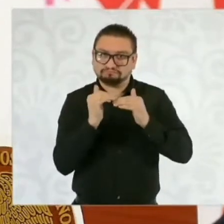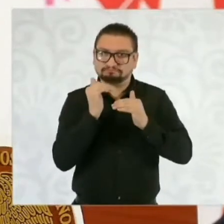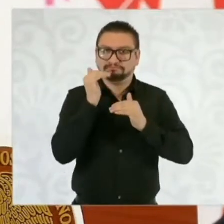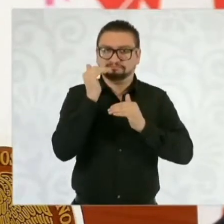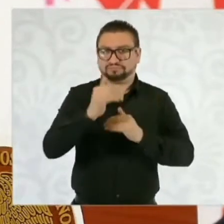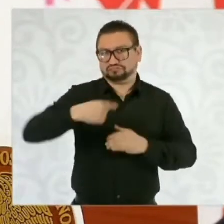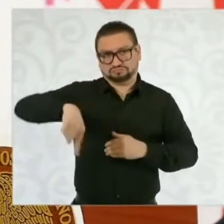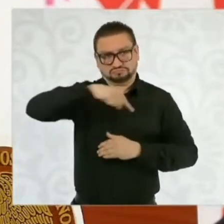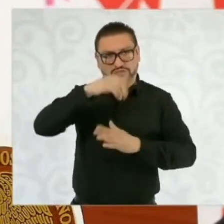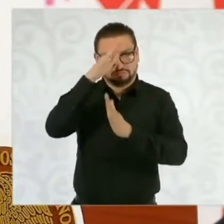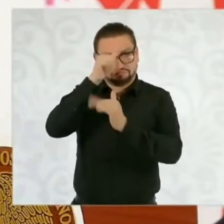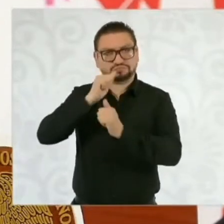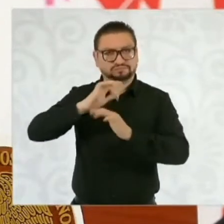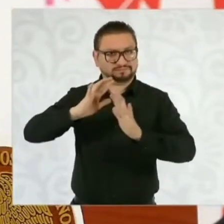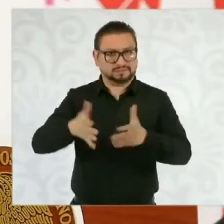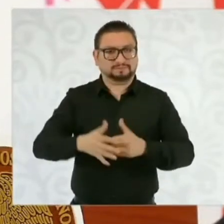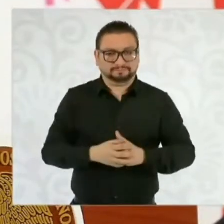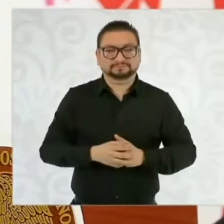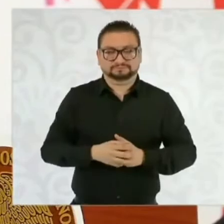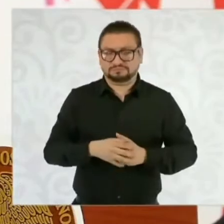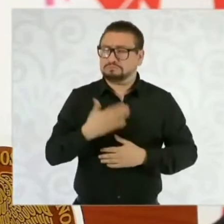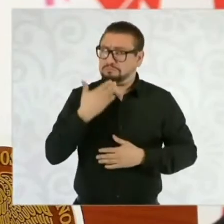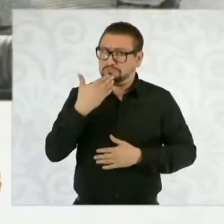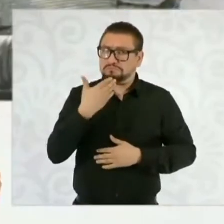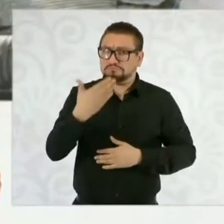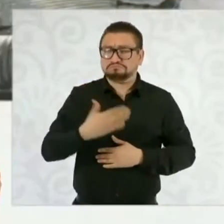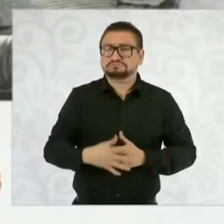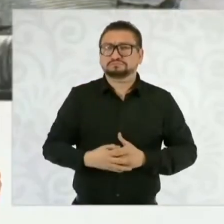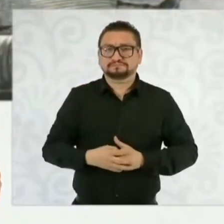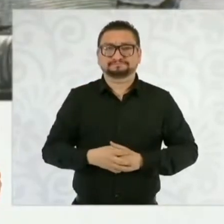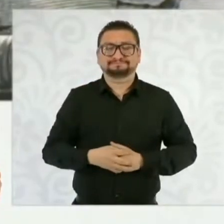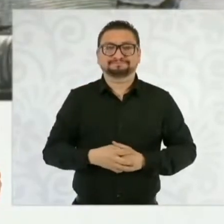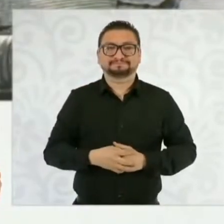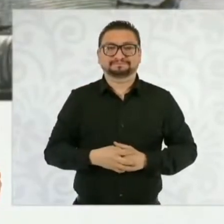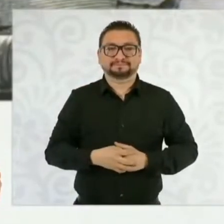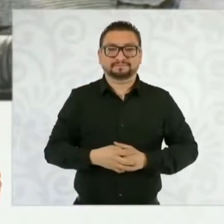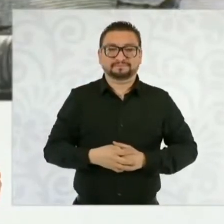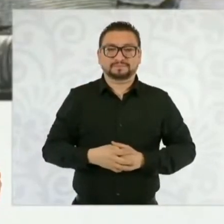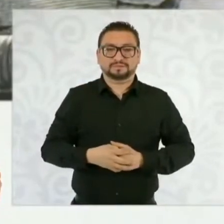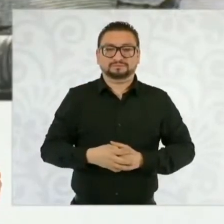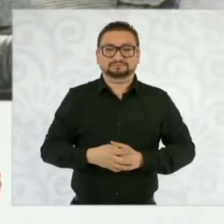acuerdo, un buen acuerdo.